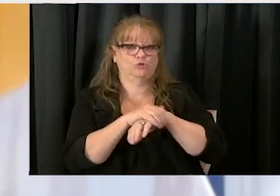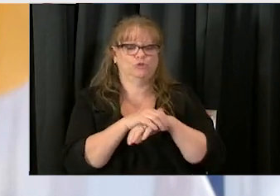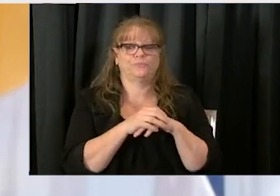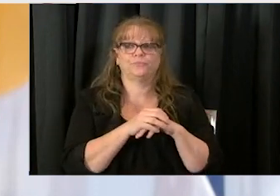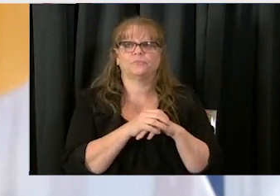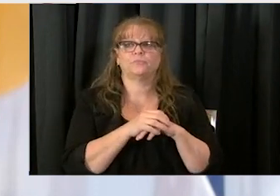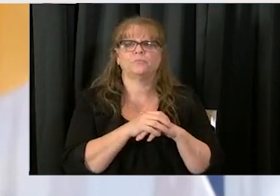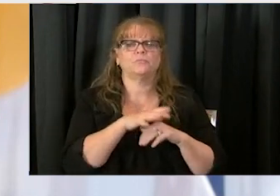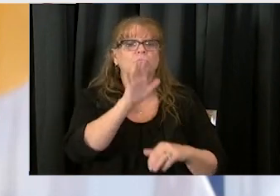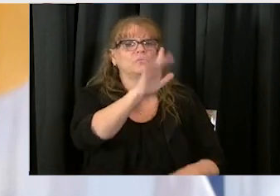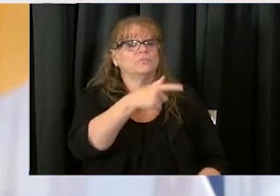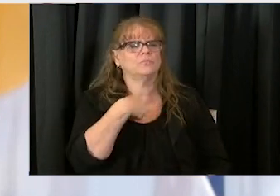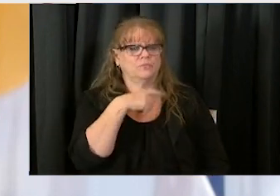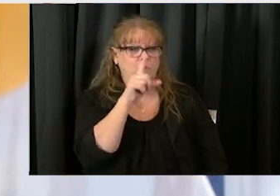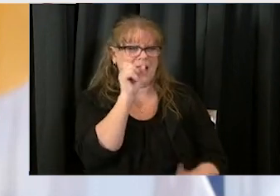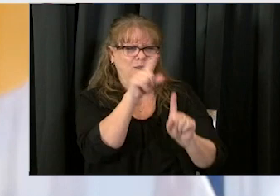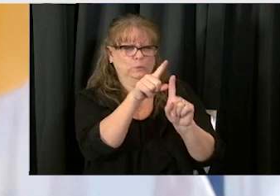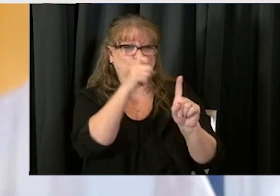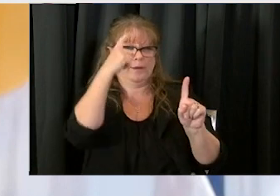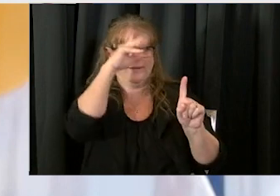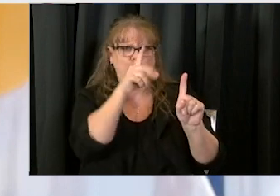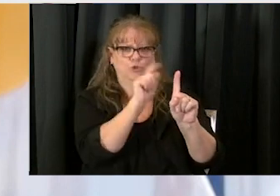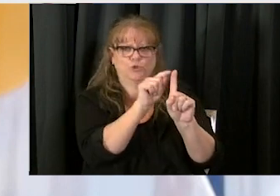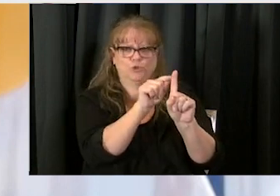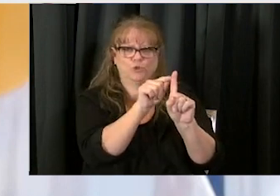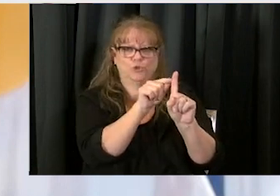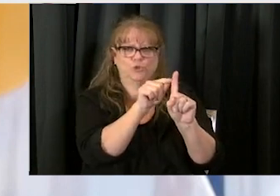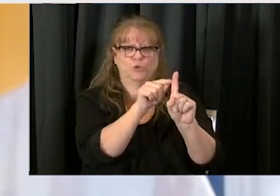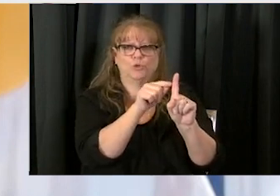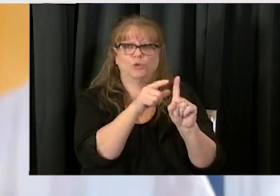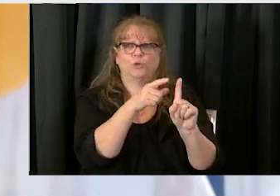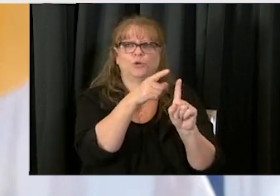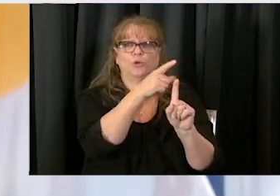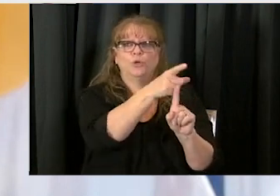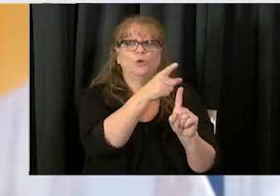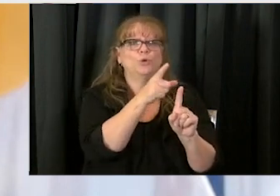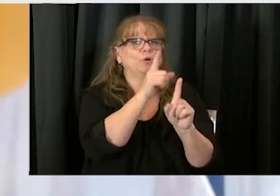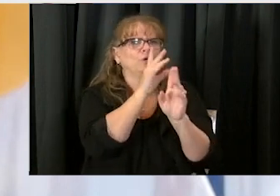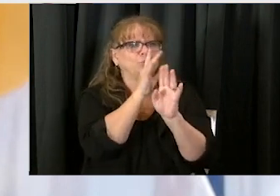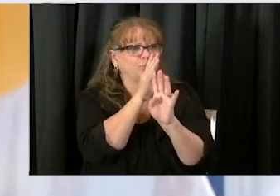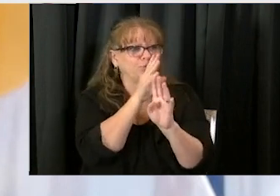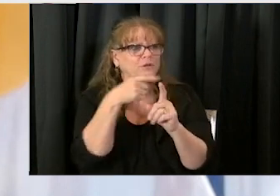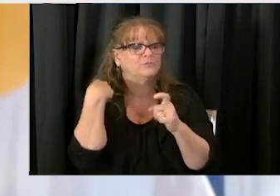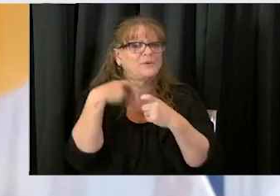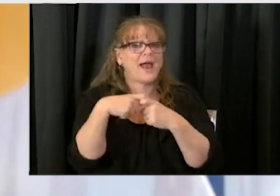la Junta? Y también muchas preguntas que tiene la comunidad es